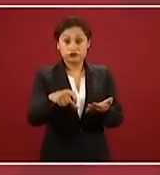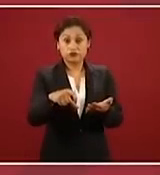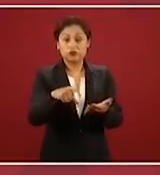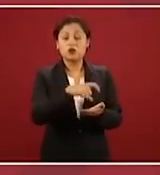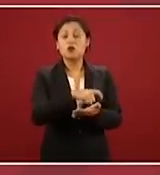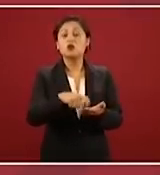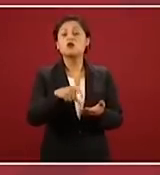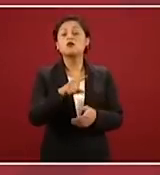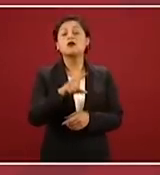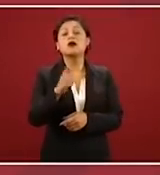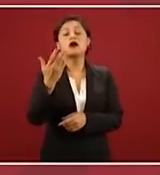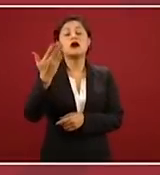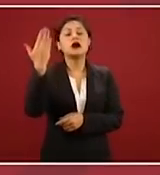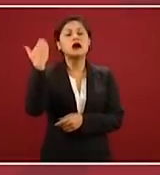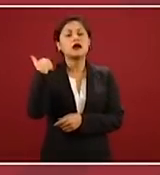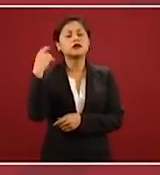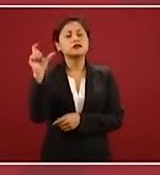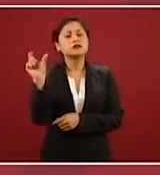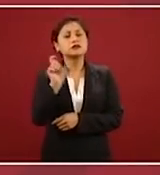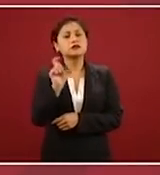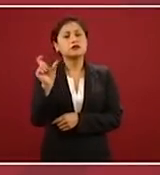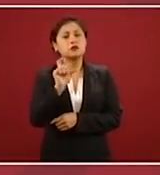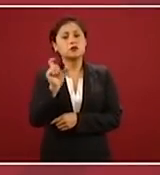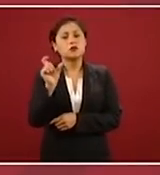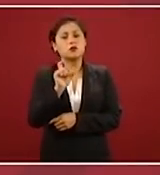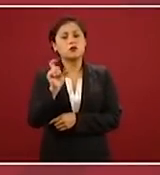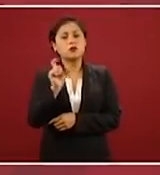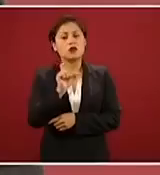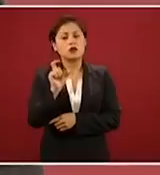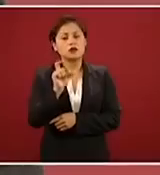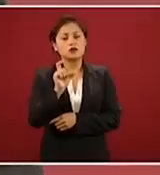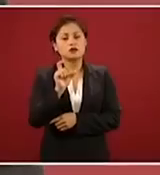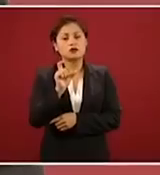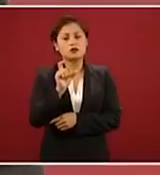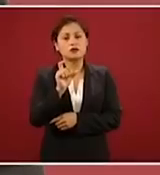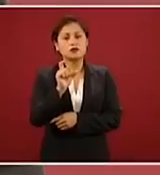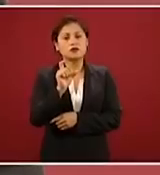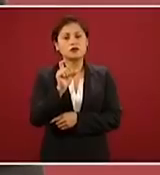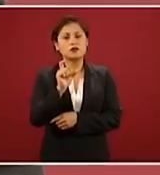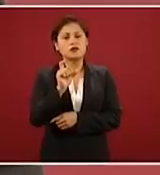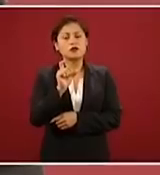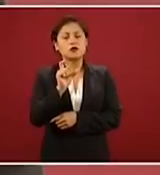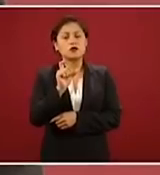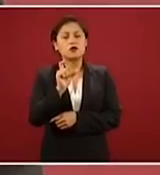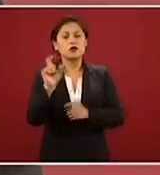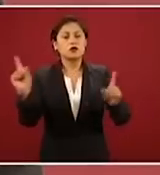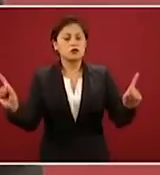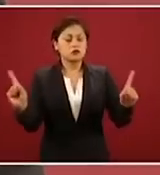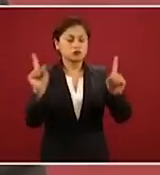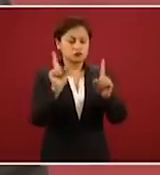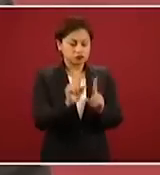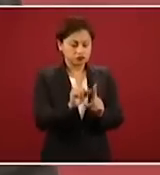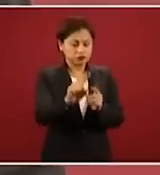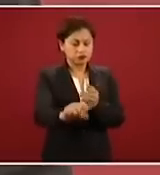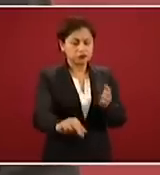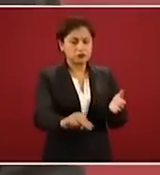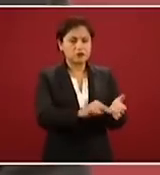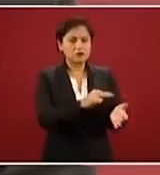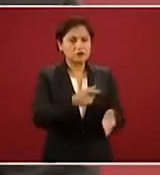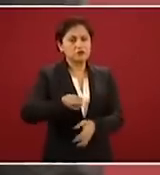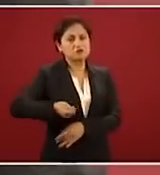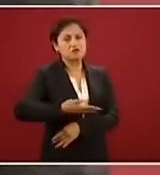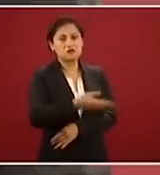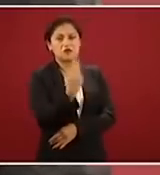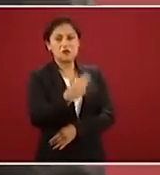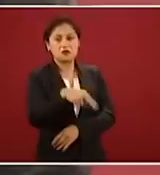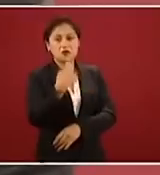cuando se va a firmar el llamado Pacto por México,